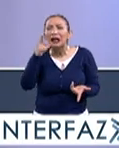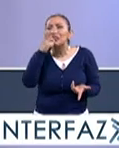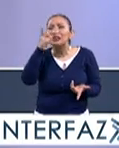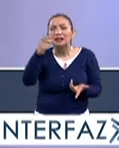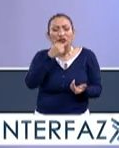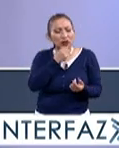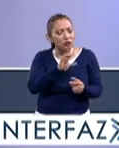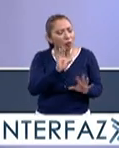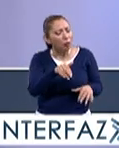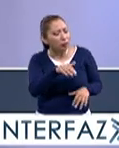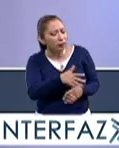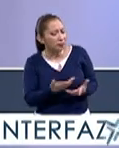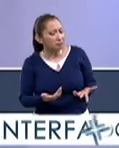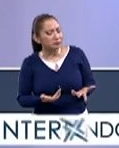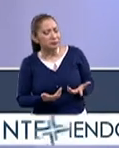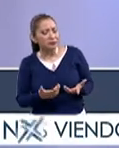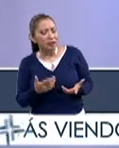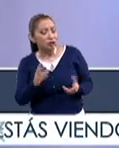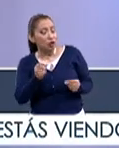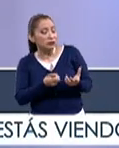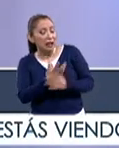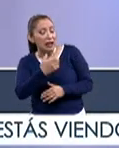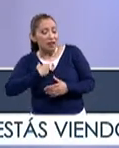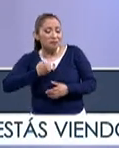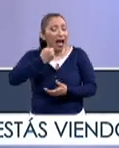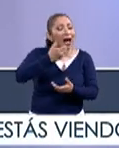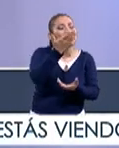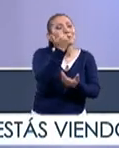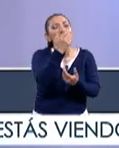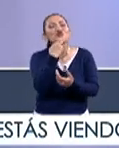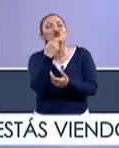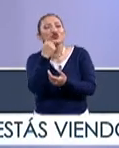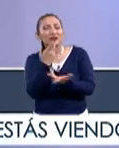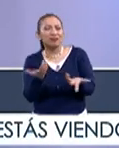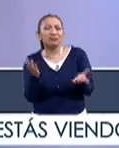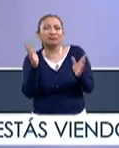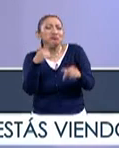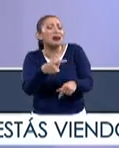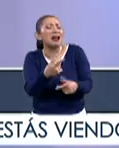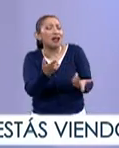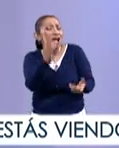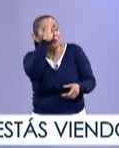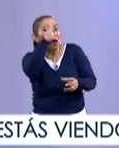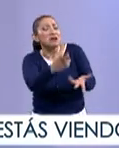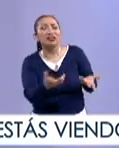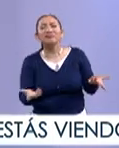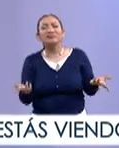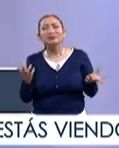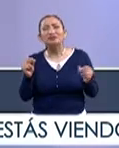decirle a los niños que no salgan con su calaverita, ¿no? En definitiva,